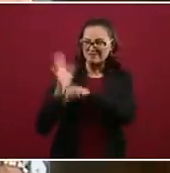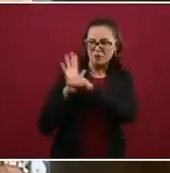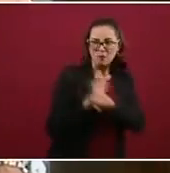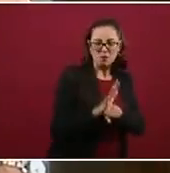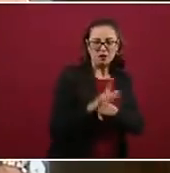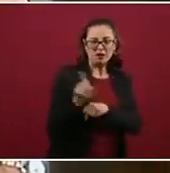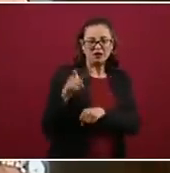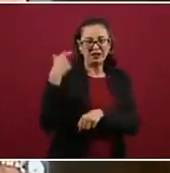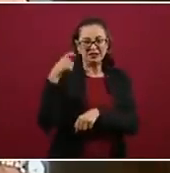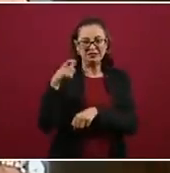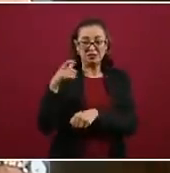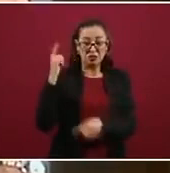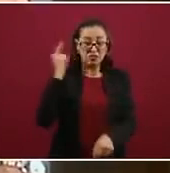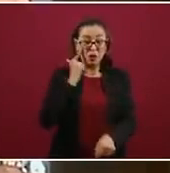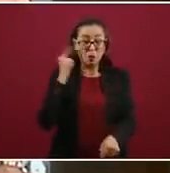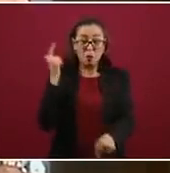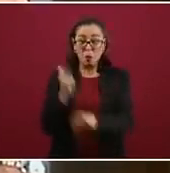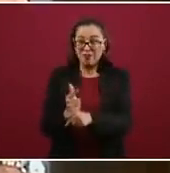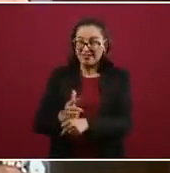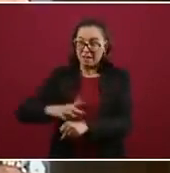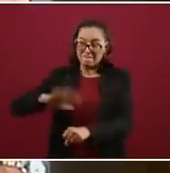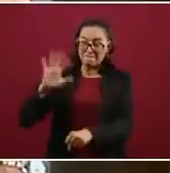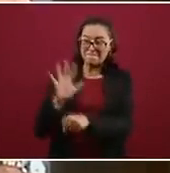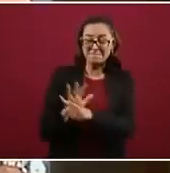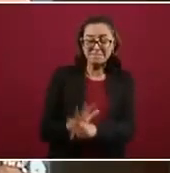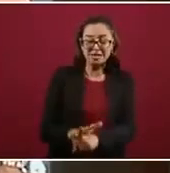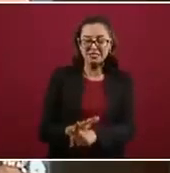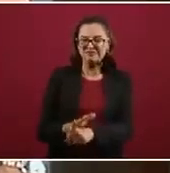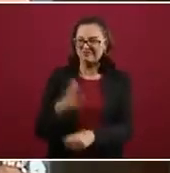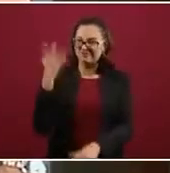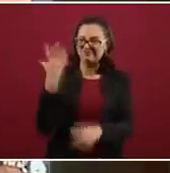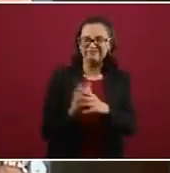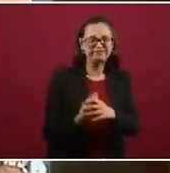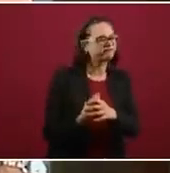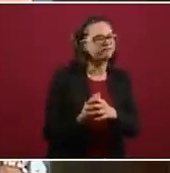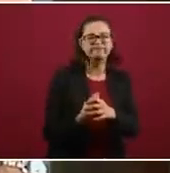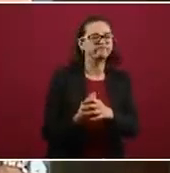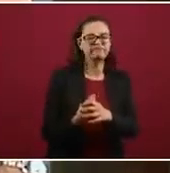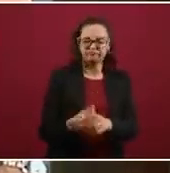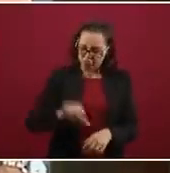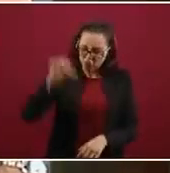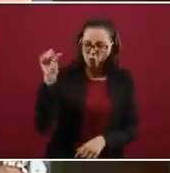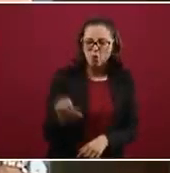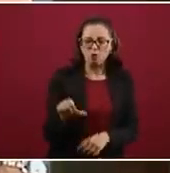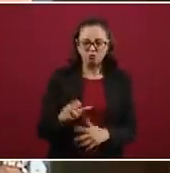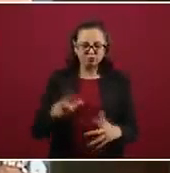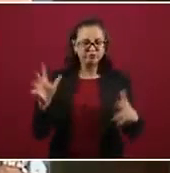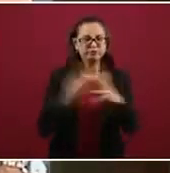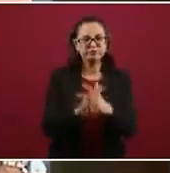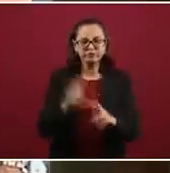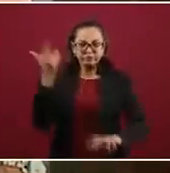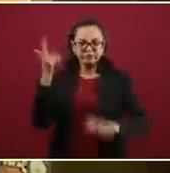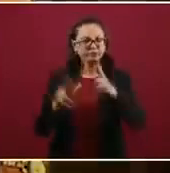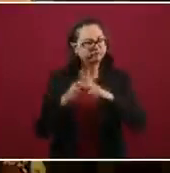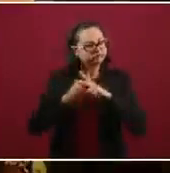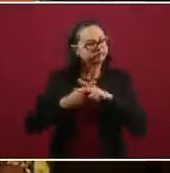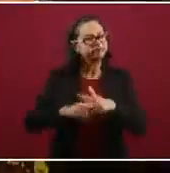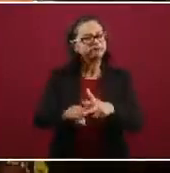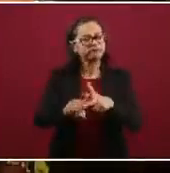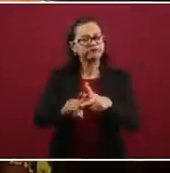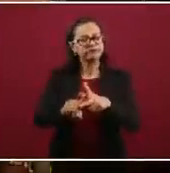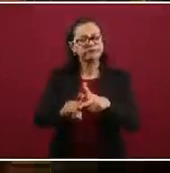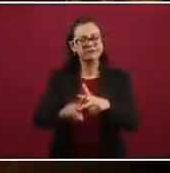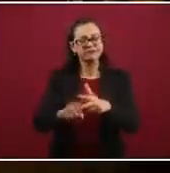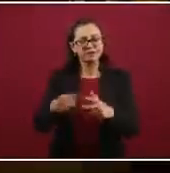en Querétaro, están empezando a desatar un fenómeno de lucha armada y de revolución de independencia. ¿Qué